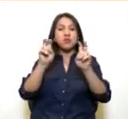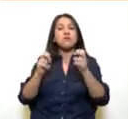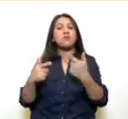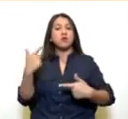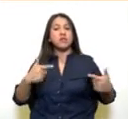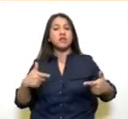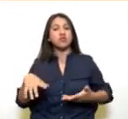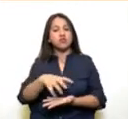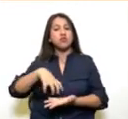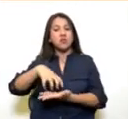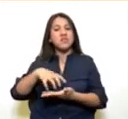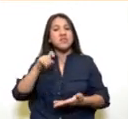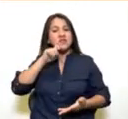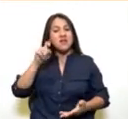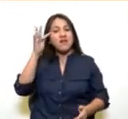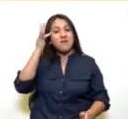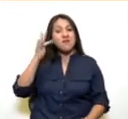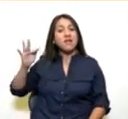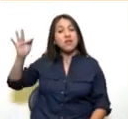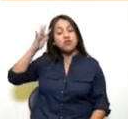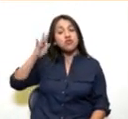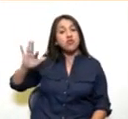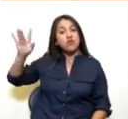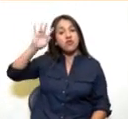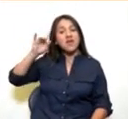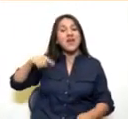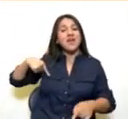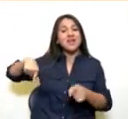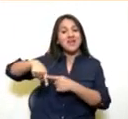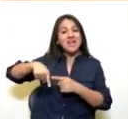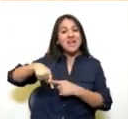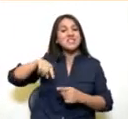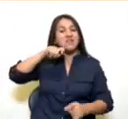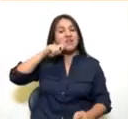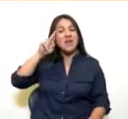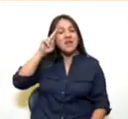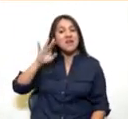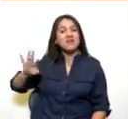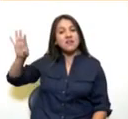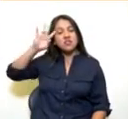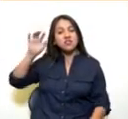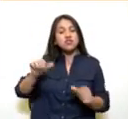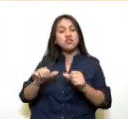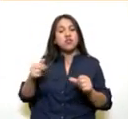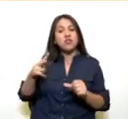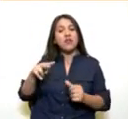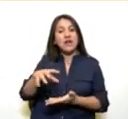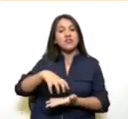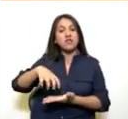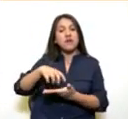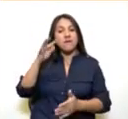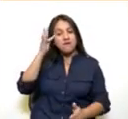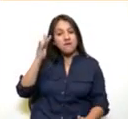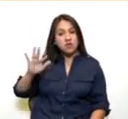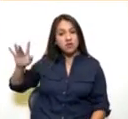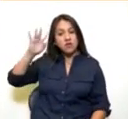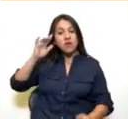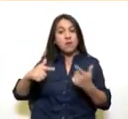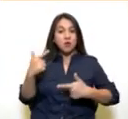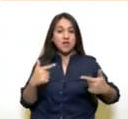que la filosofía griega es una reflexión sobre la ciudad la filosofía política y